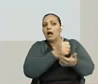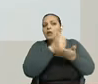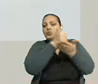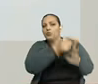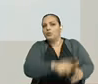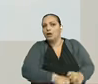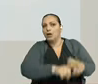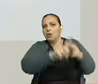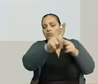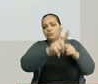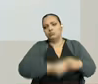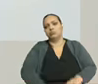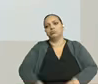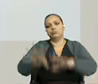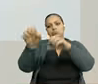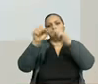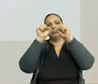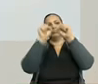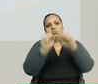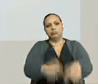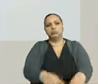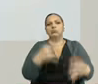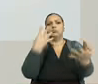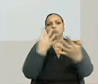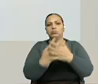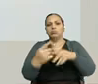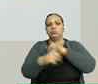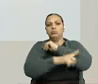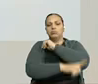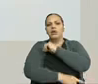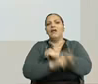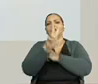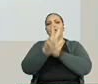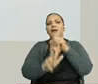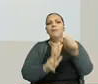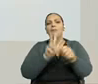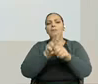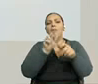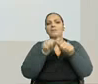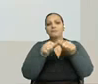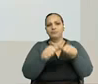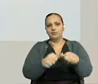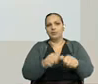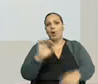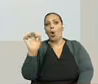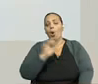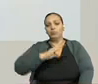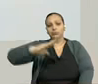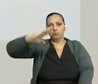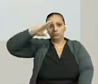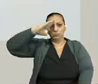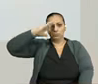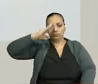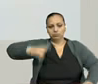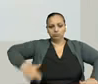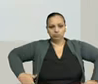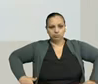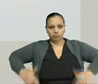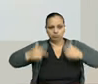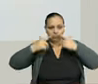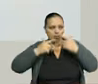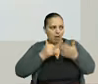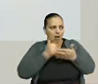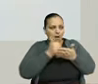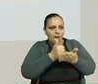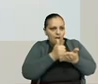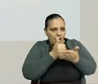sancionada con 1 a 3 años de prisión. Si es un servidor público, la pena puede subir a 5 años. El